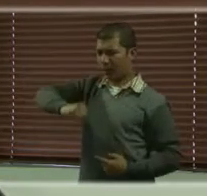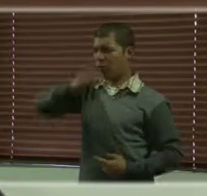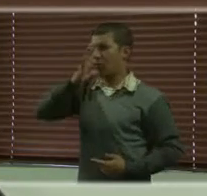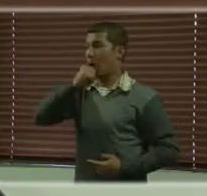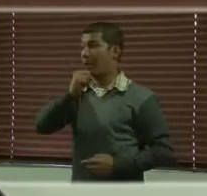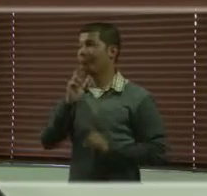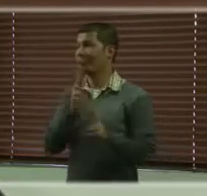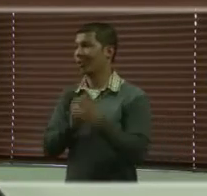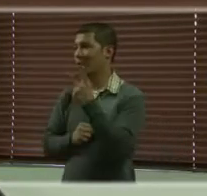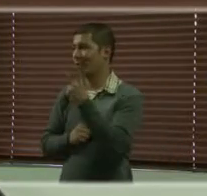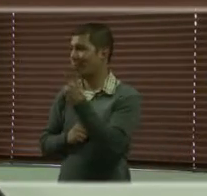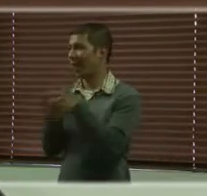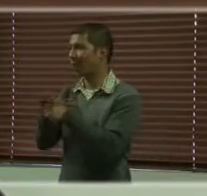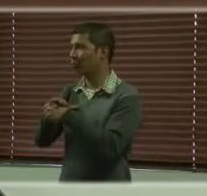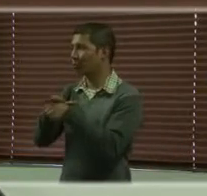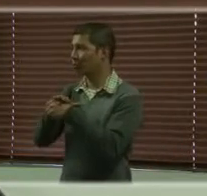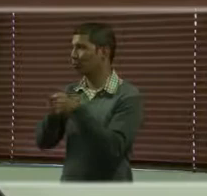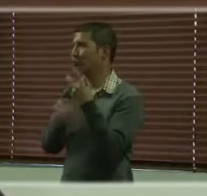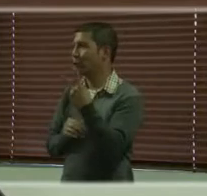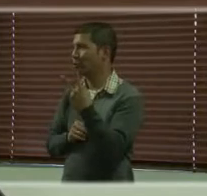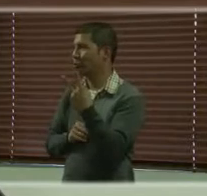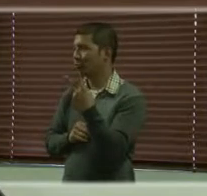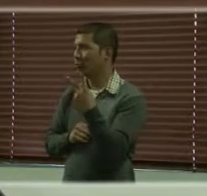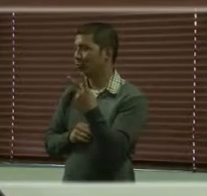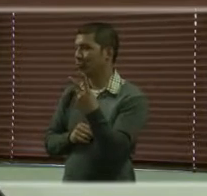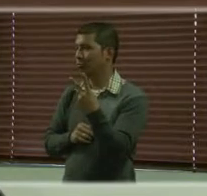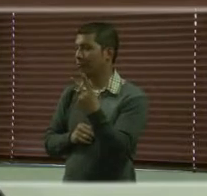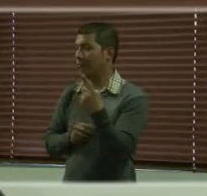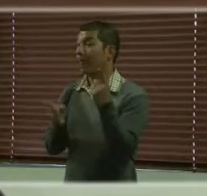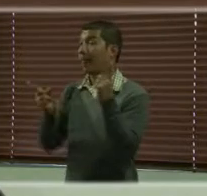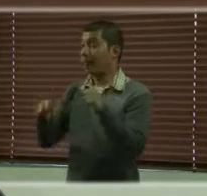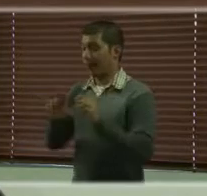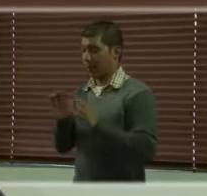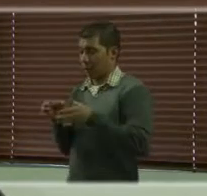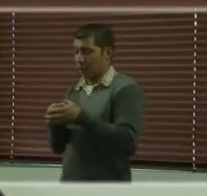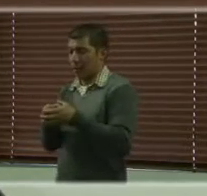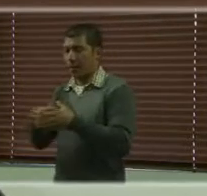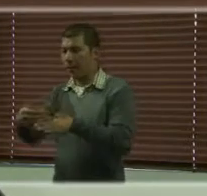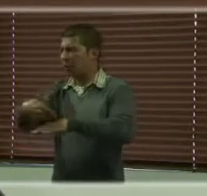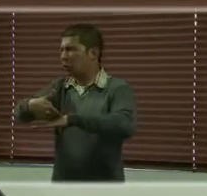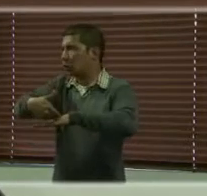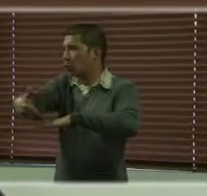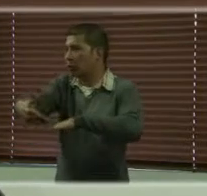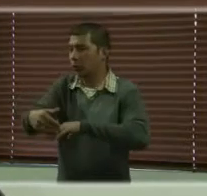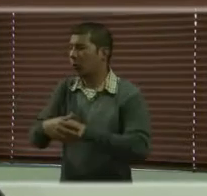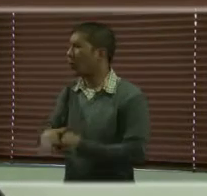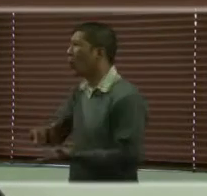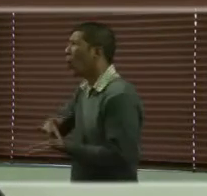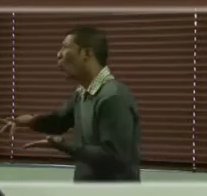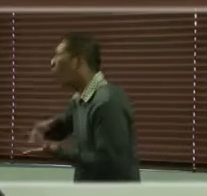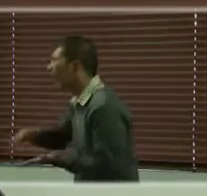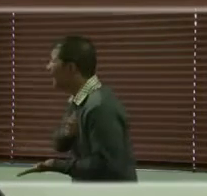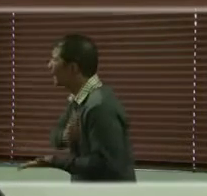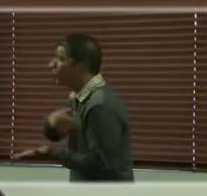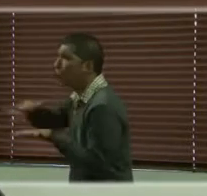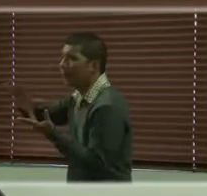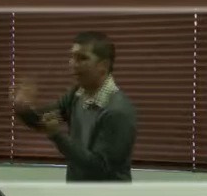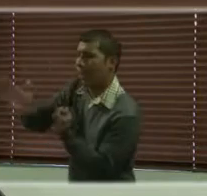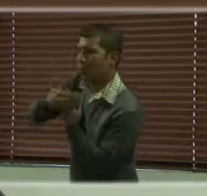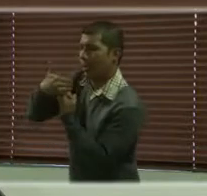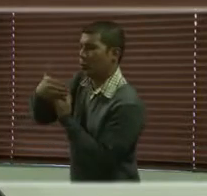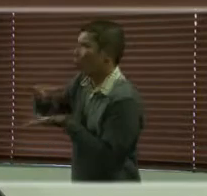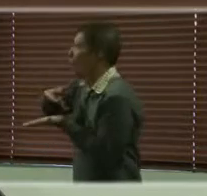y también hubo una solicitud al comité de medidas urgentes de protección